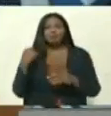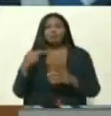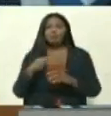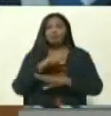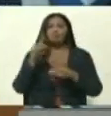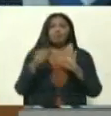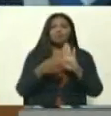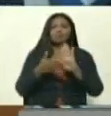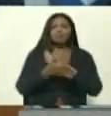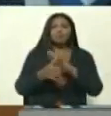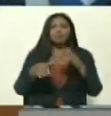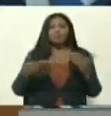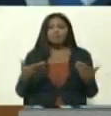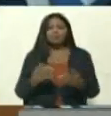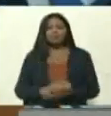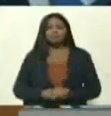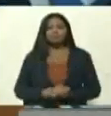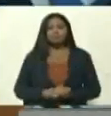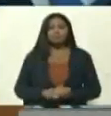de